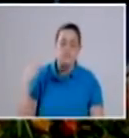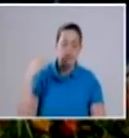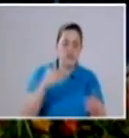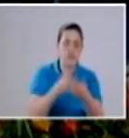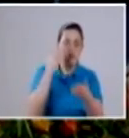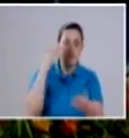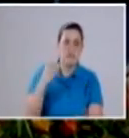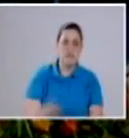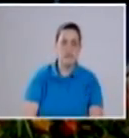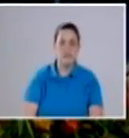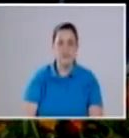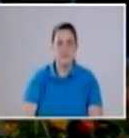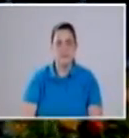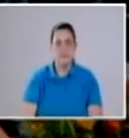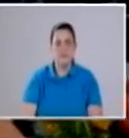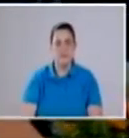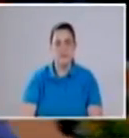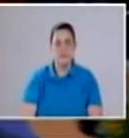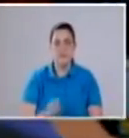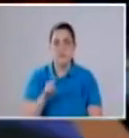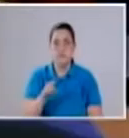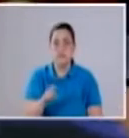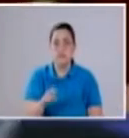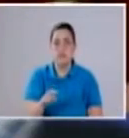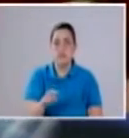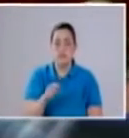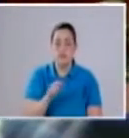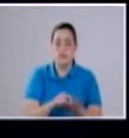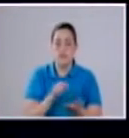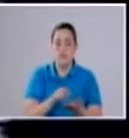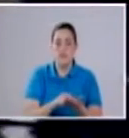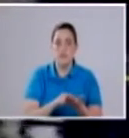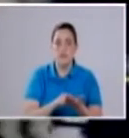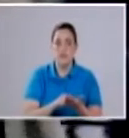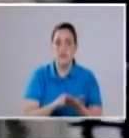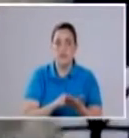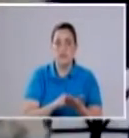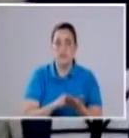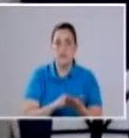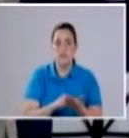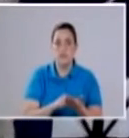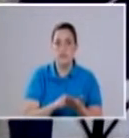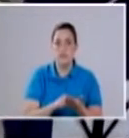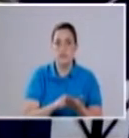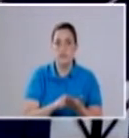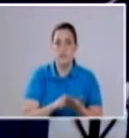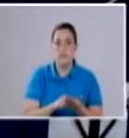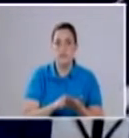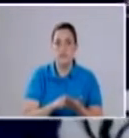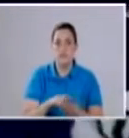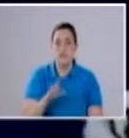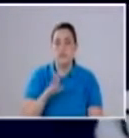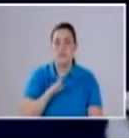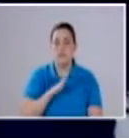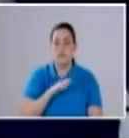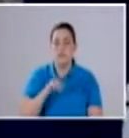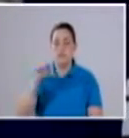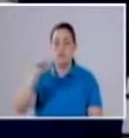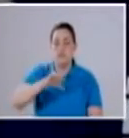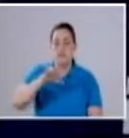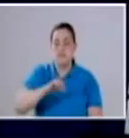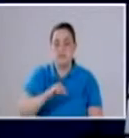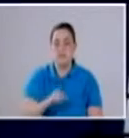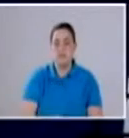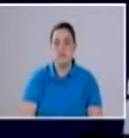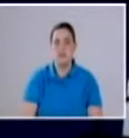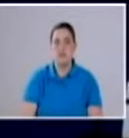de tu evaluación. Te van a evaluar mal. Ala, pues que lo siento, le dije, pero con que me